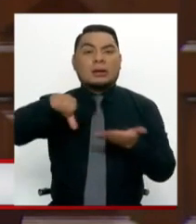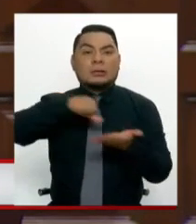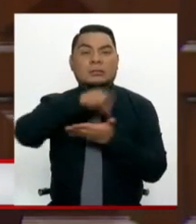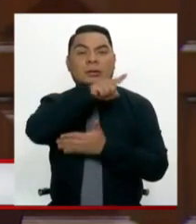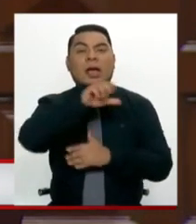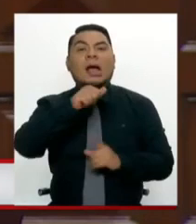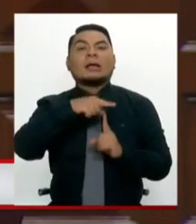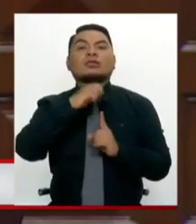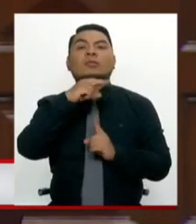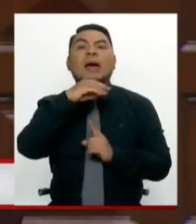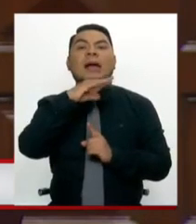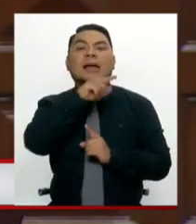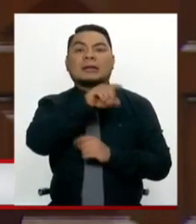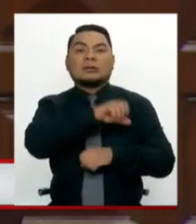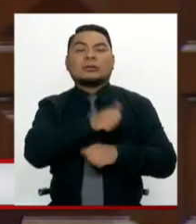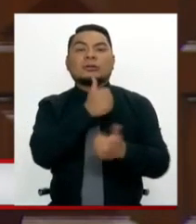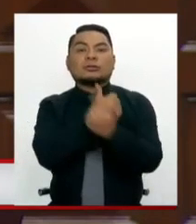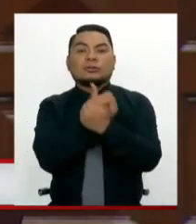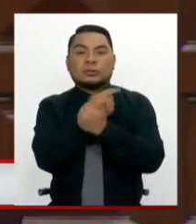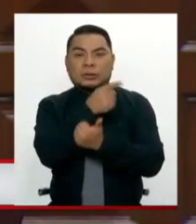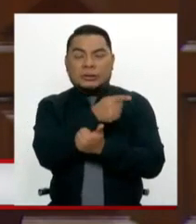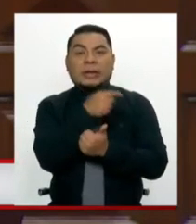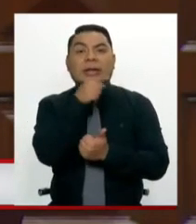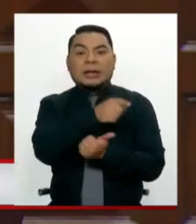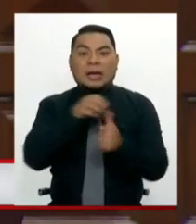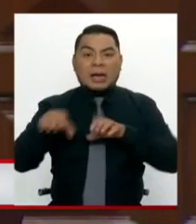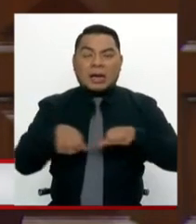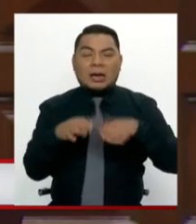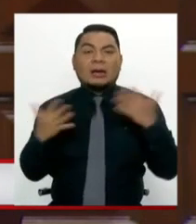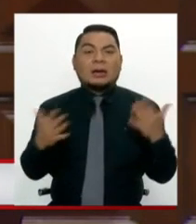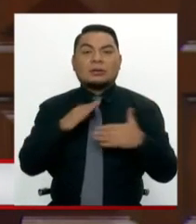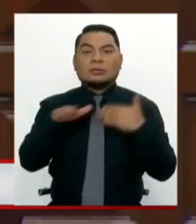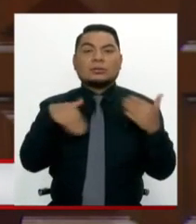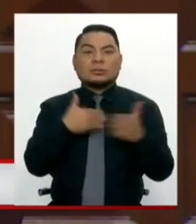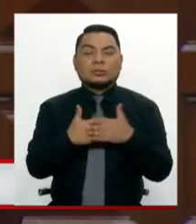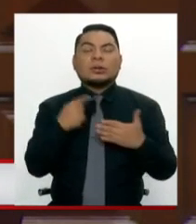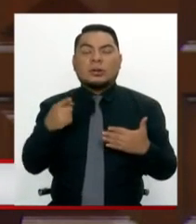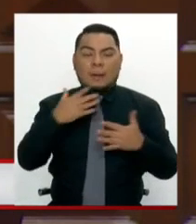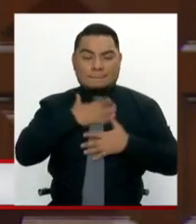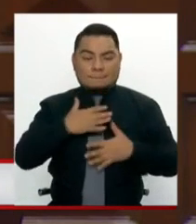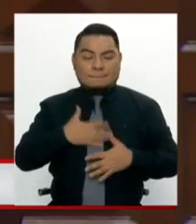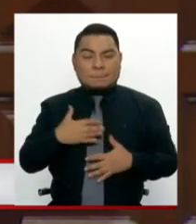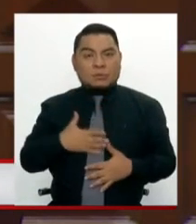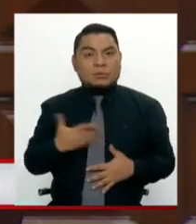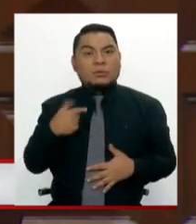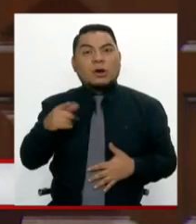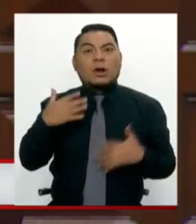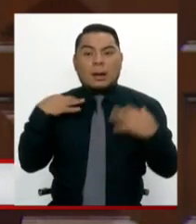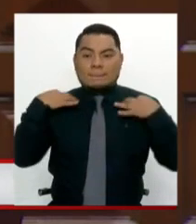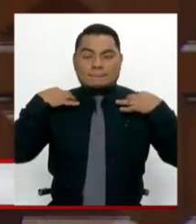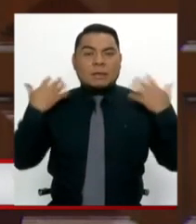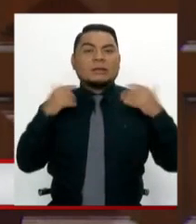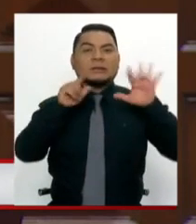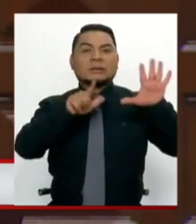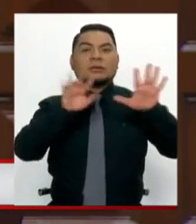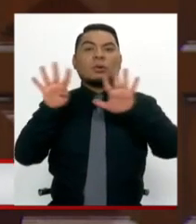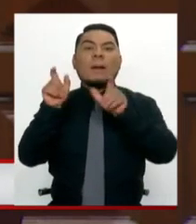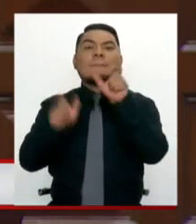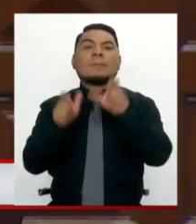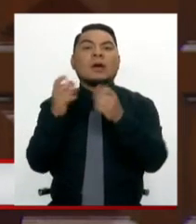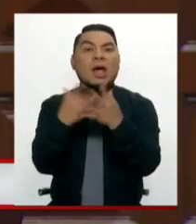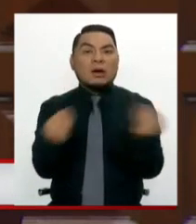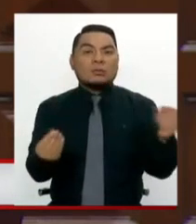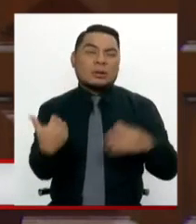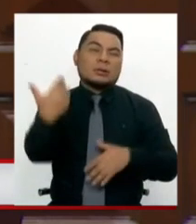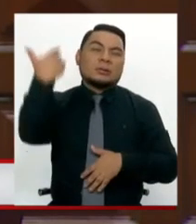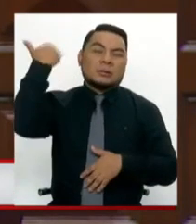Distrito de Acomarca, en la región de Ayacucho, se realizó el acto de restitución de restos y prendas de 79 personas